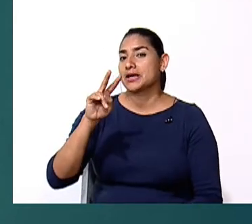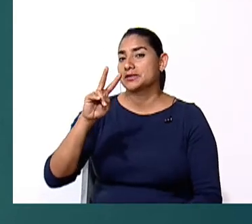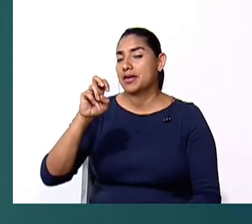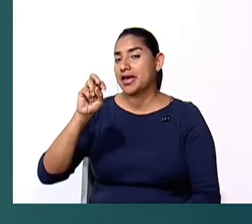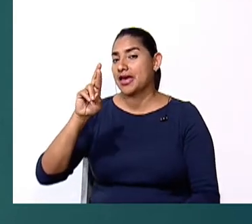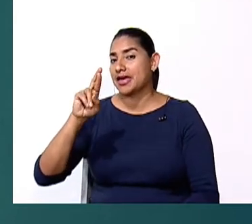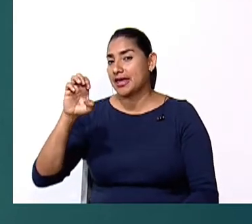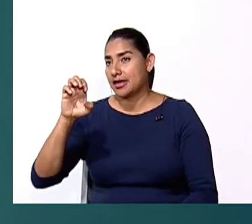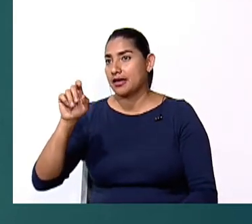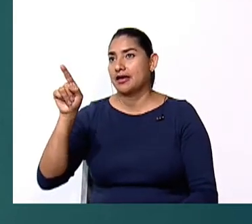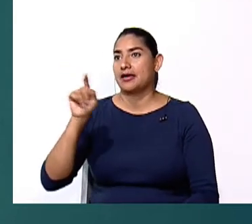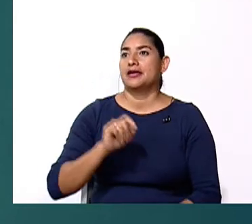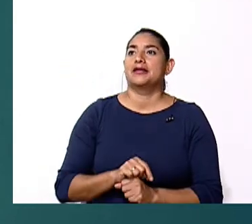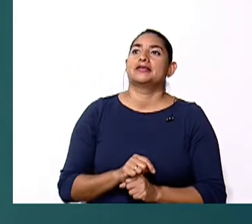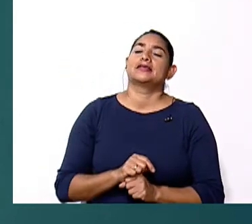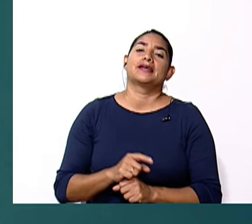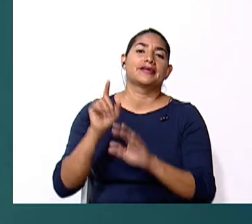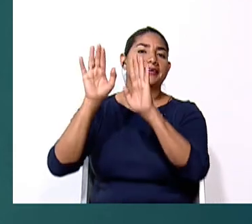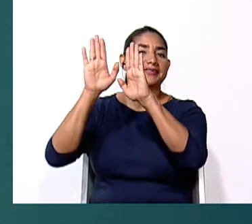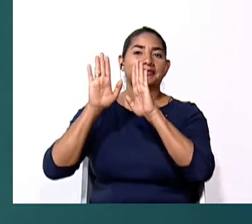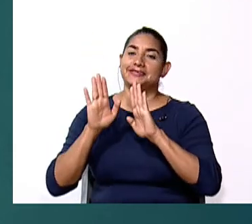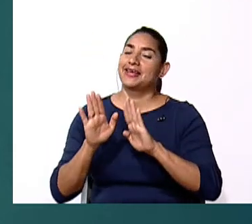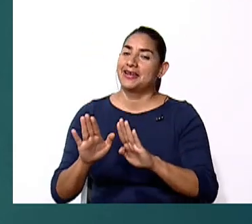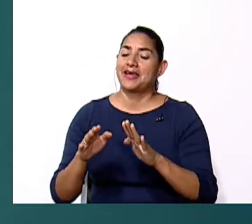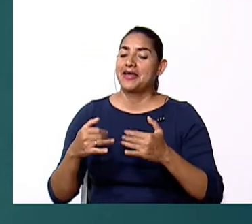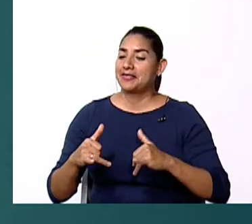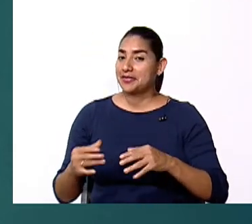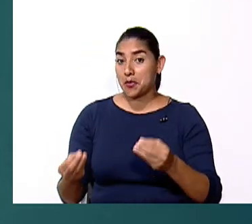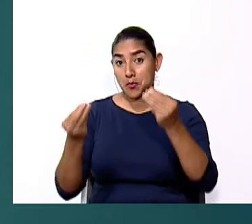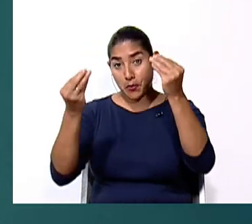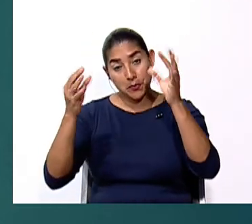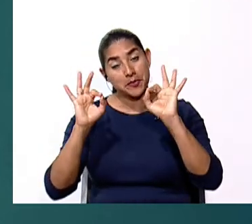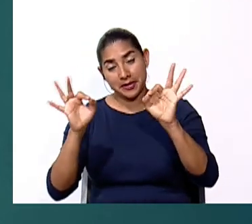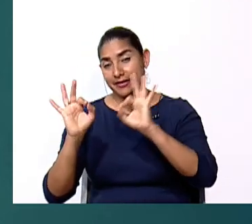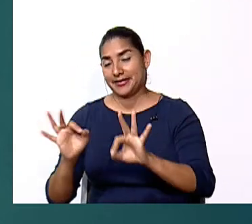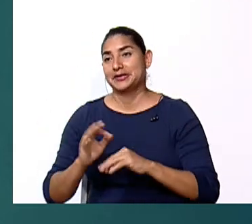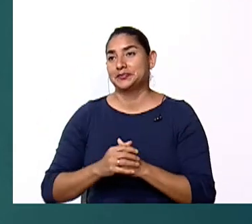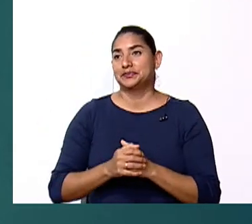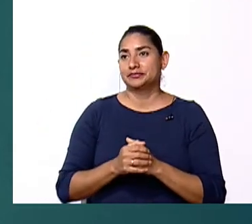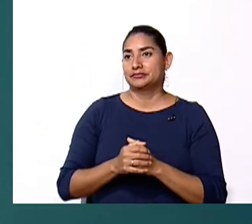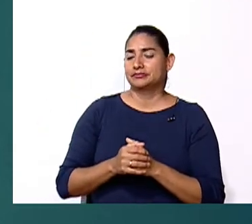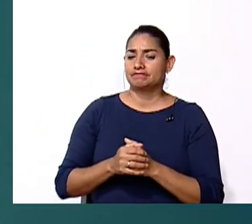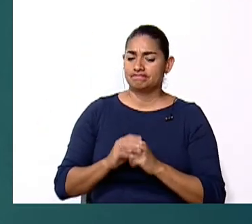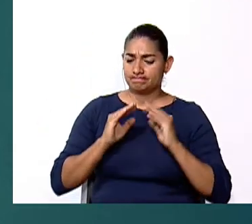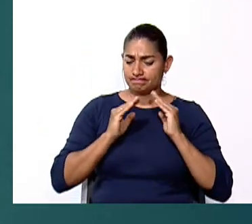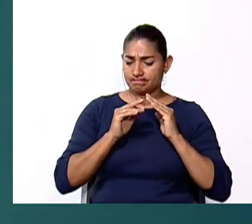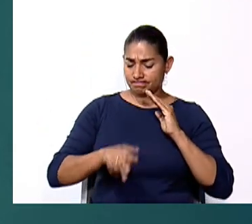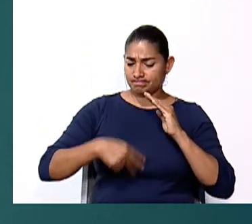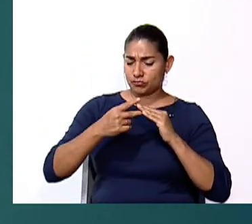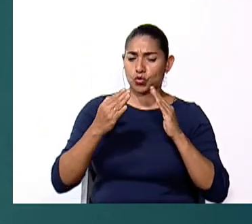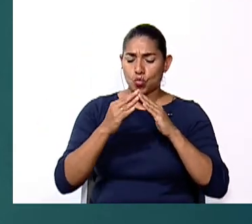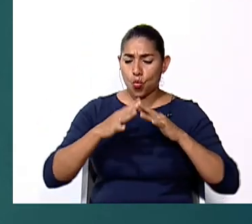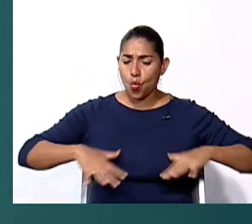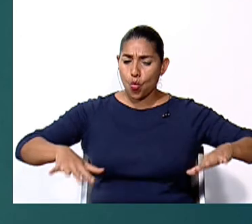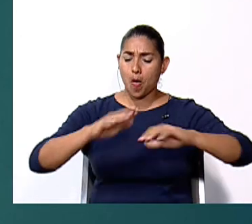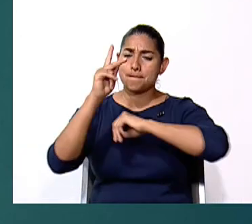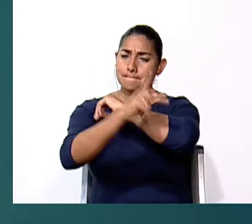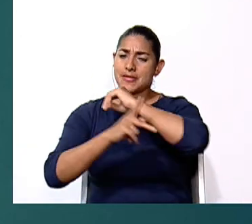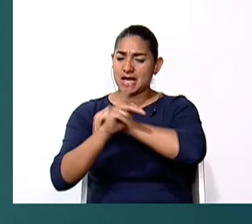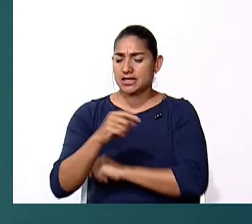Uno de los principales líderes de esta resistencia era Garavito, rey de los huetares del occidente.